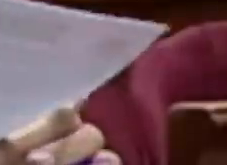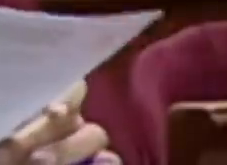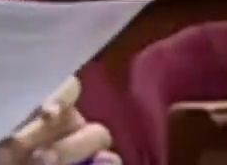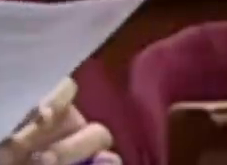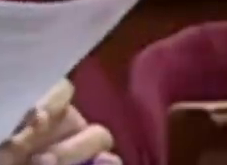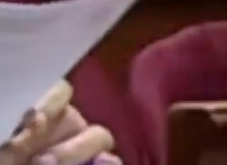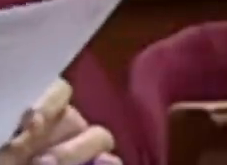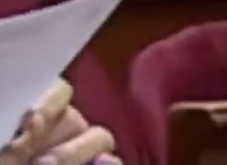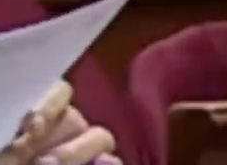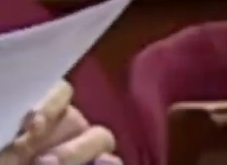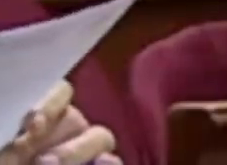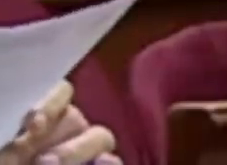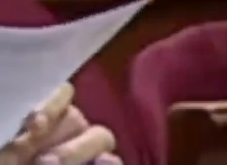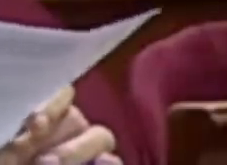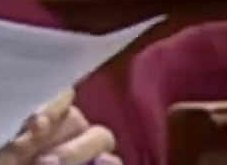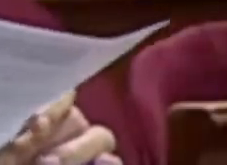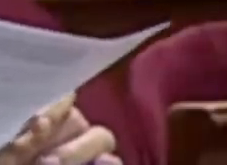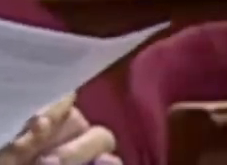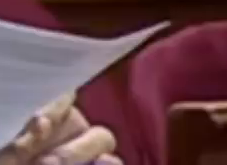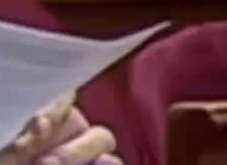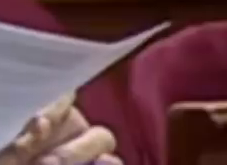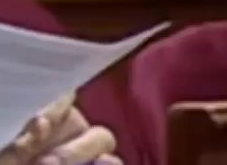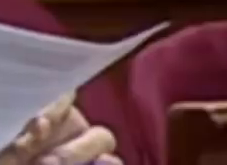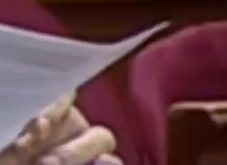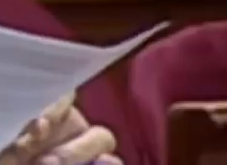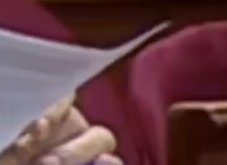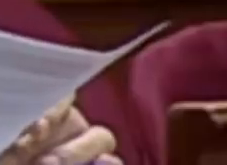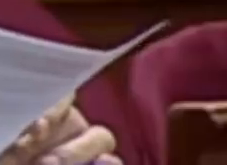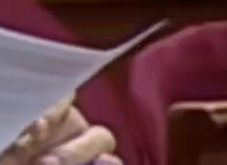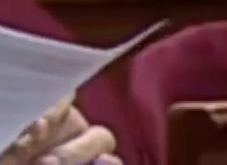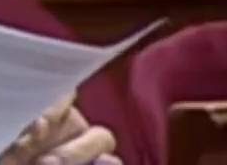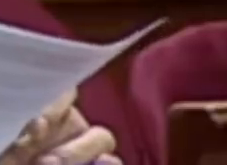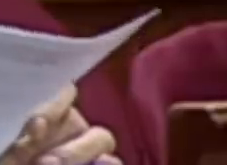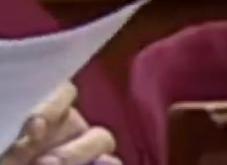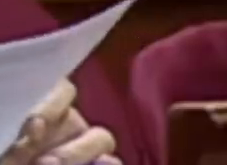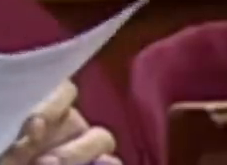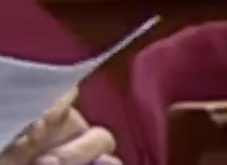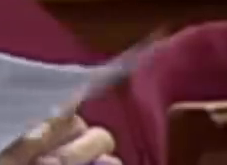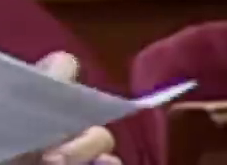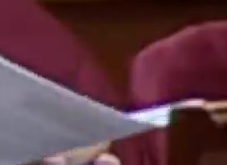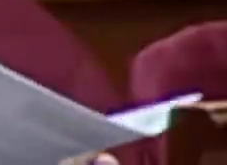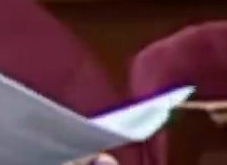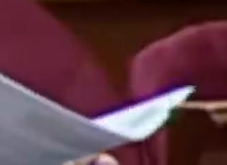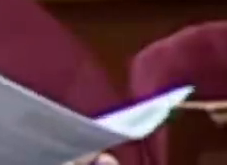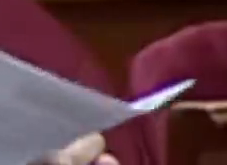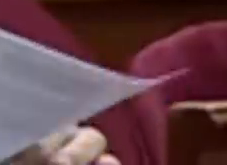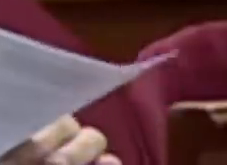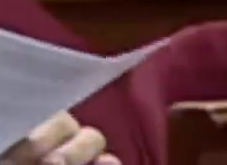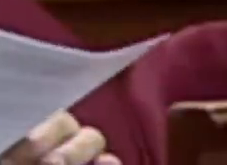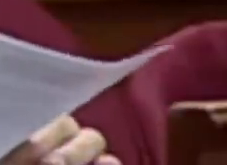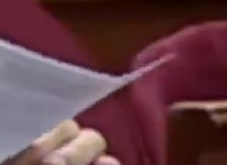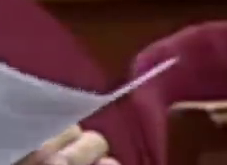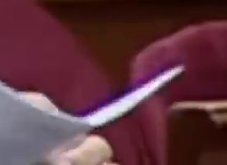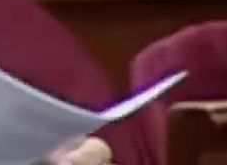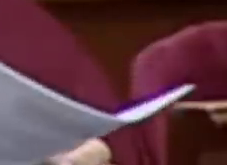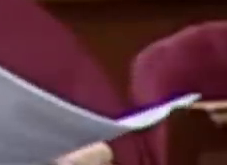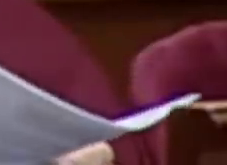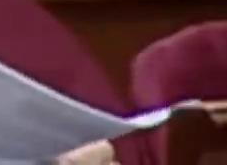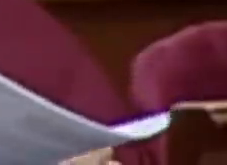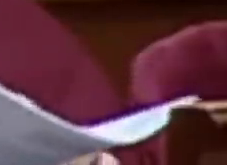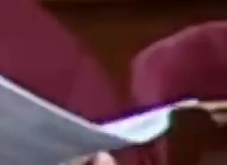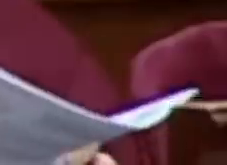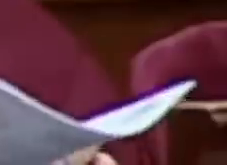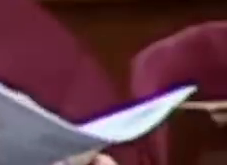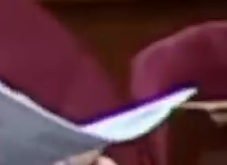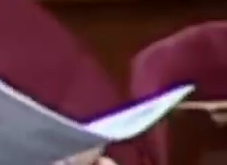de comisiones ordinarias también lo han hecho. El día que hemos tenido la Junta de Portavoces, estando